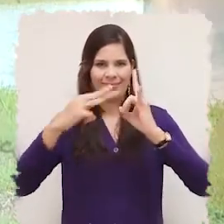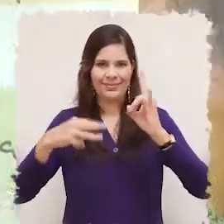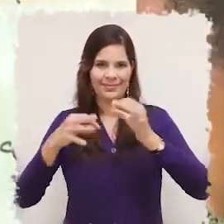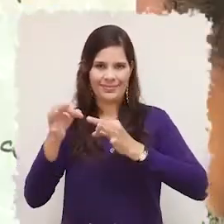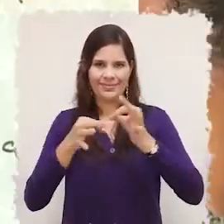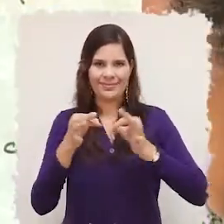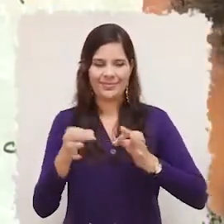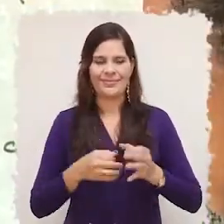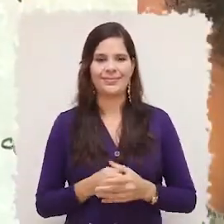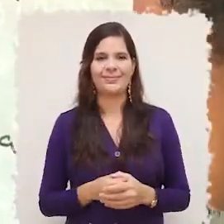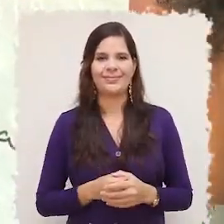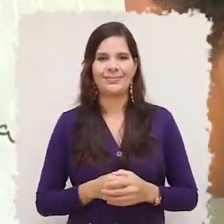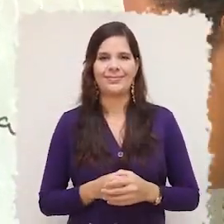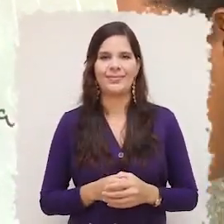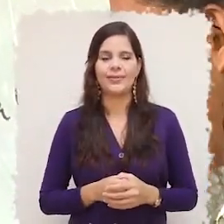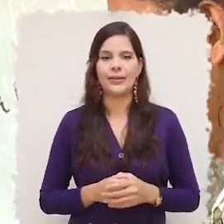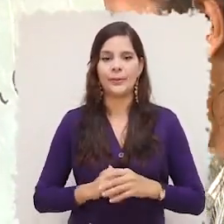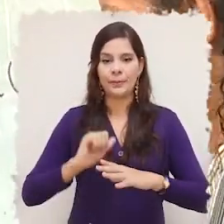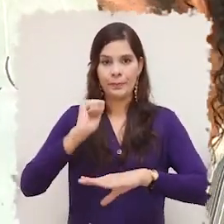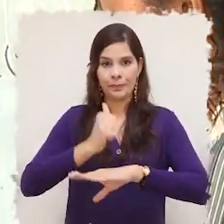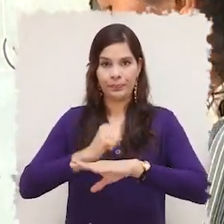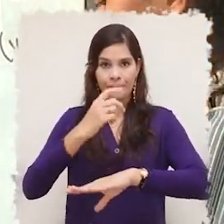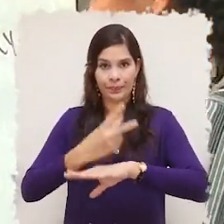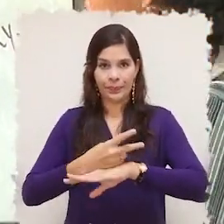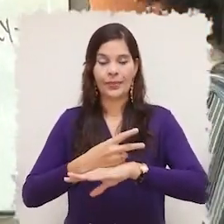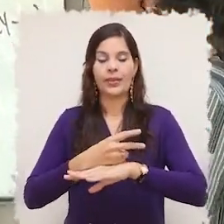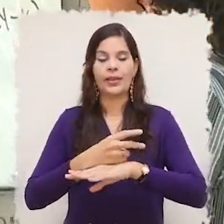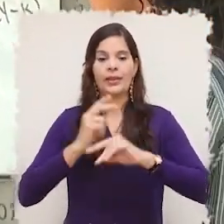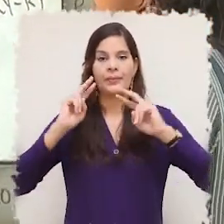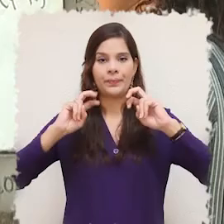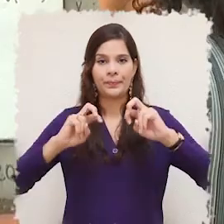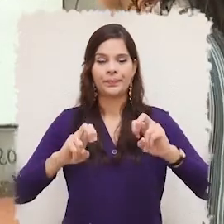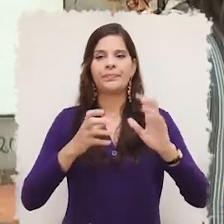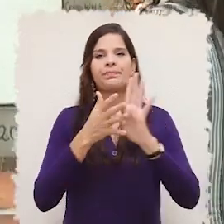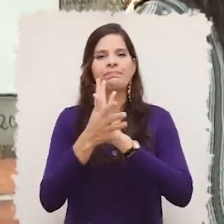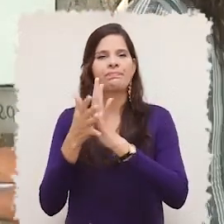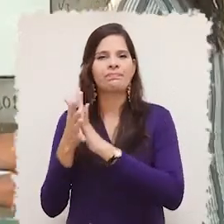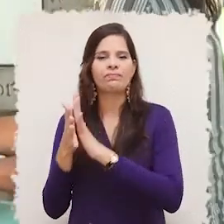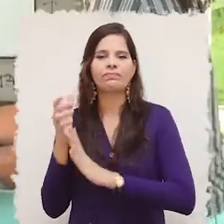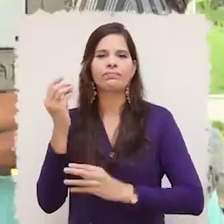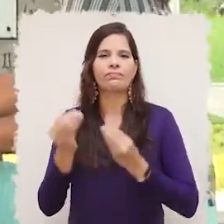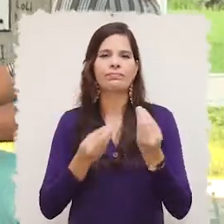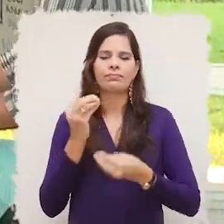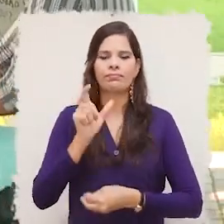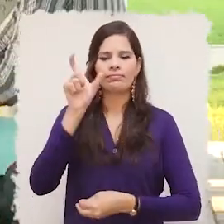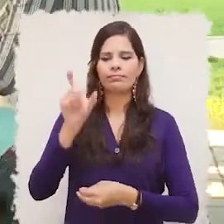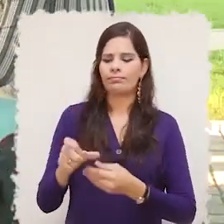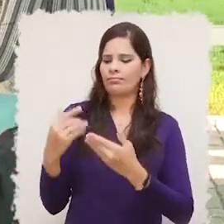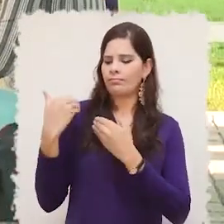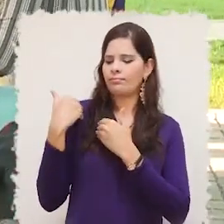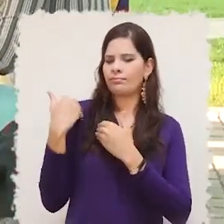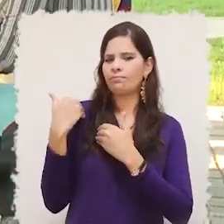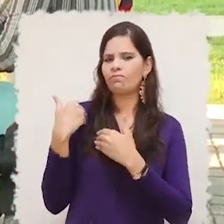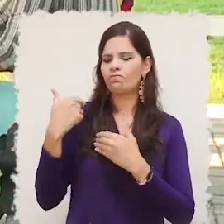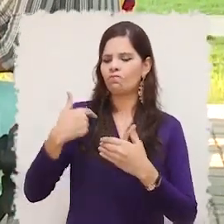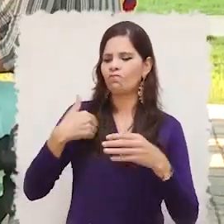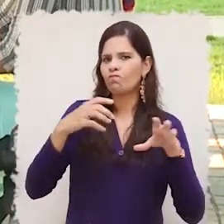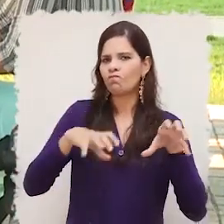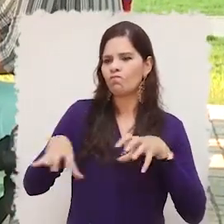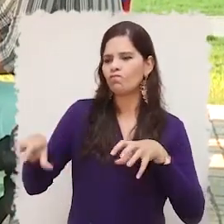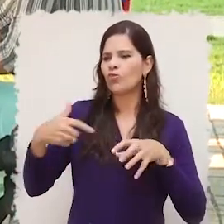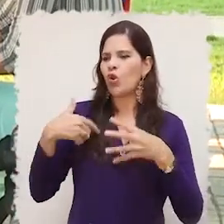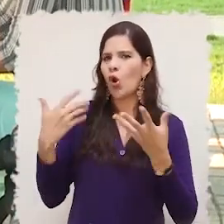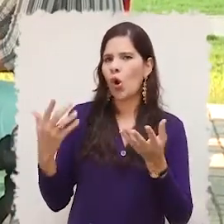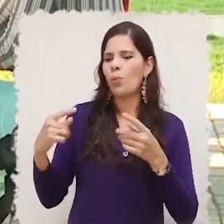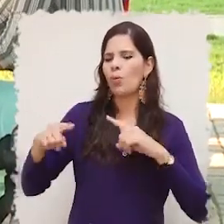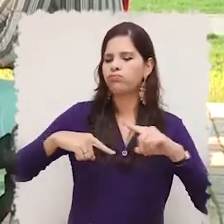Magdalena. Cabe recordar que la rendición de cuentas es el acto administrativo mediante el cual un responsable de la gestión informa sobre los avances de la